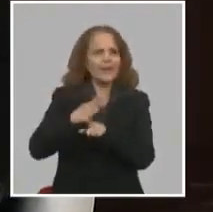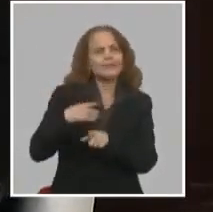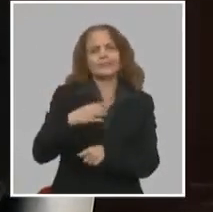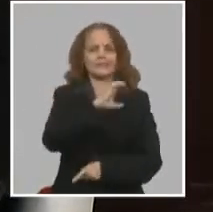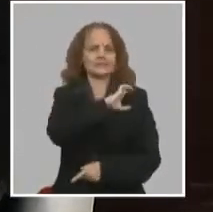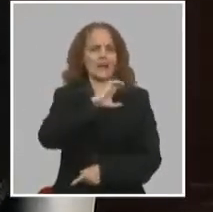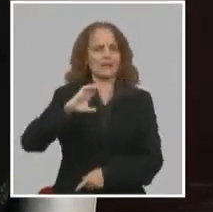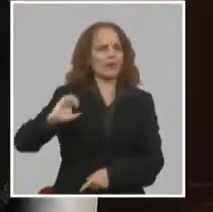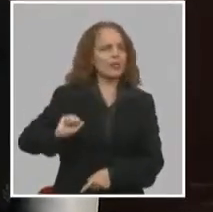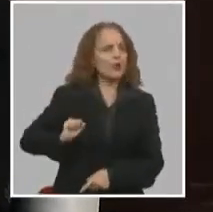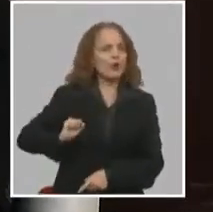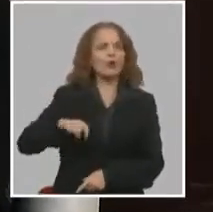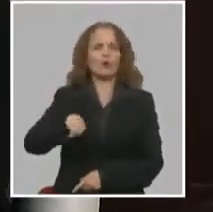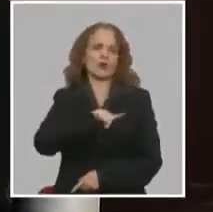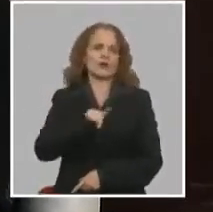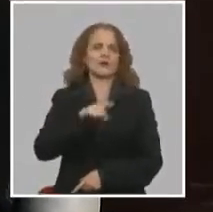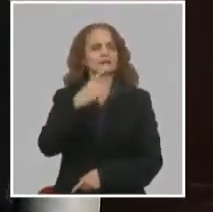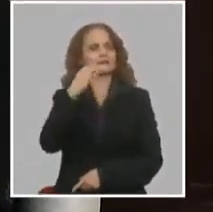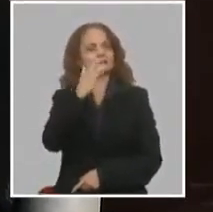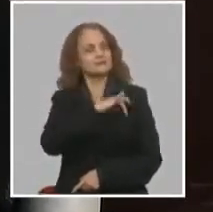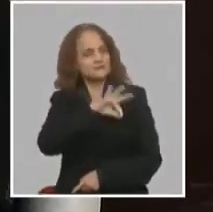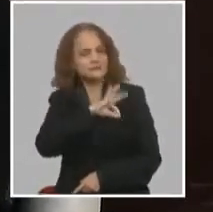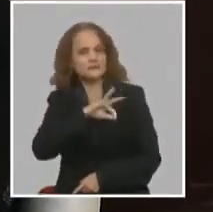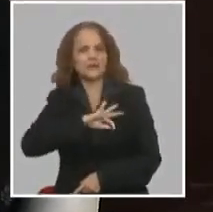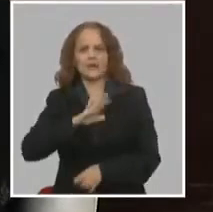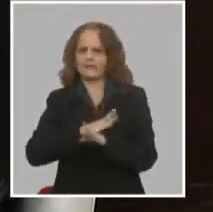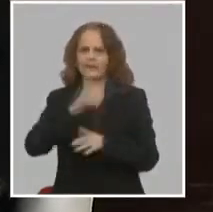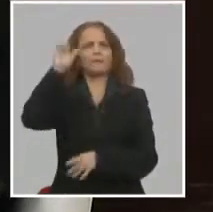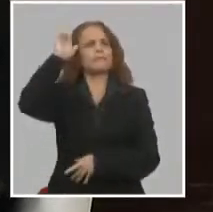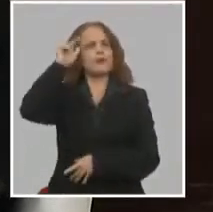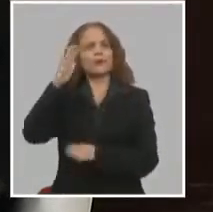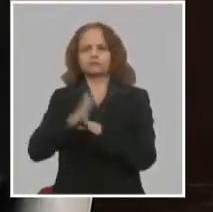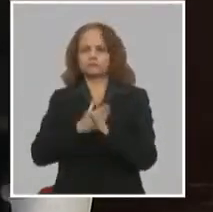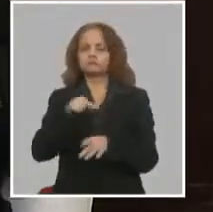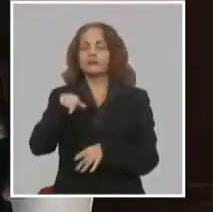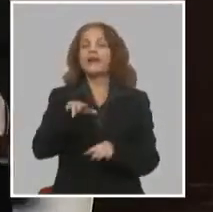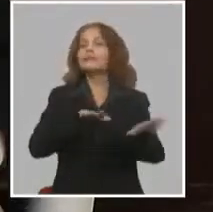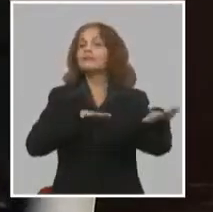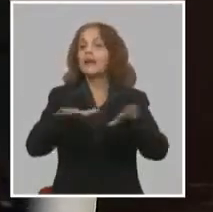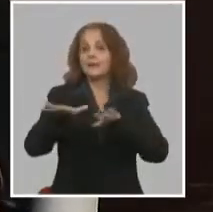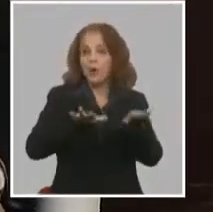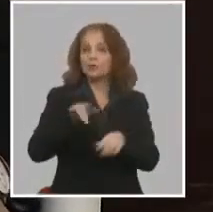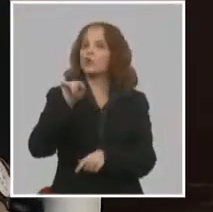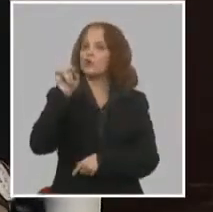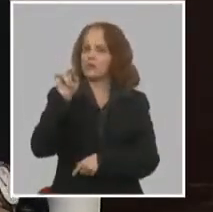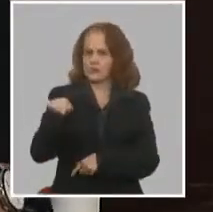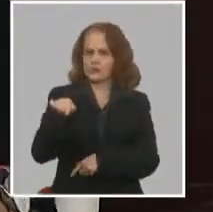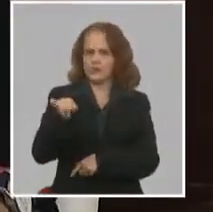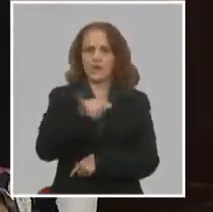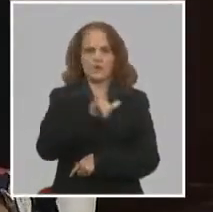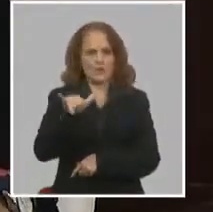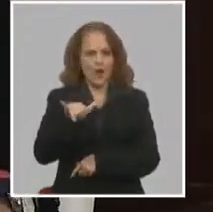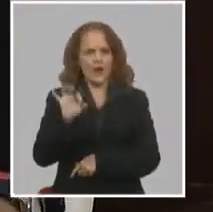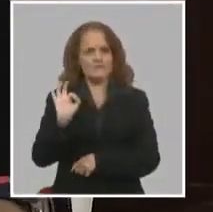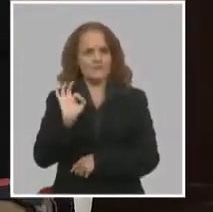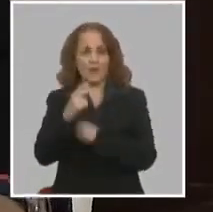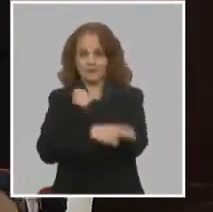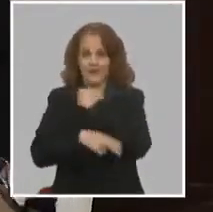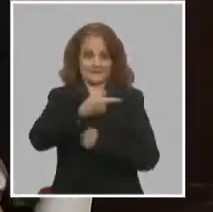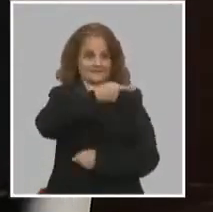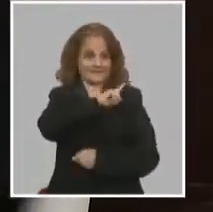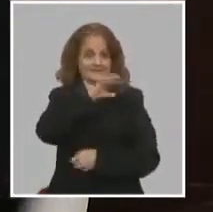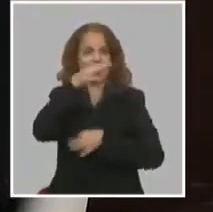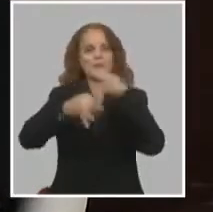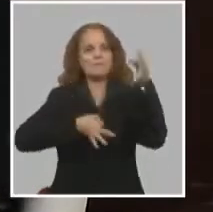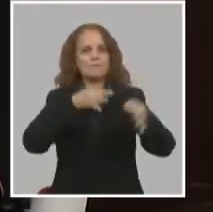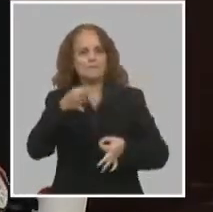Salvador, Chile, Perú y Sierra Leona. 7 en terremotos, aquella de Pakistán, pero también en Indonesia, Perú,